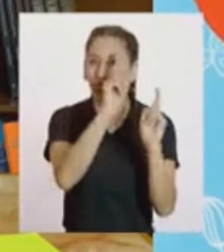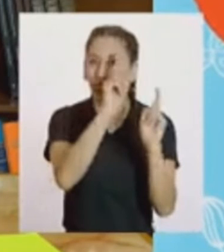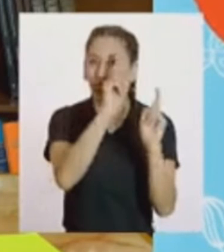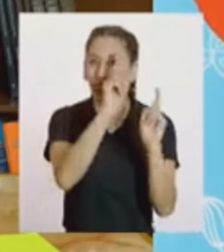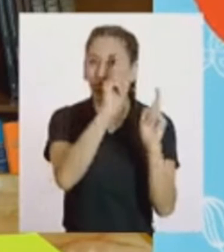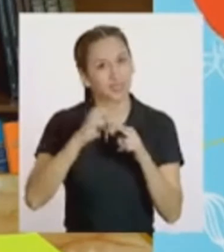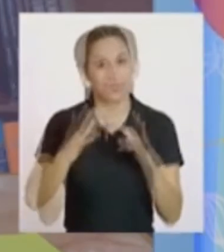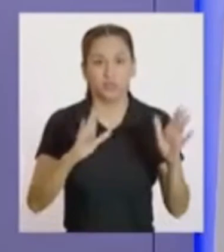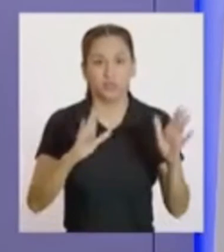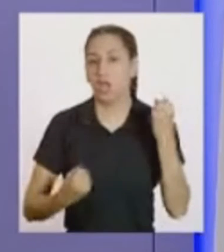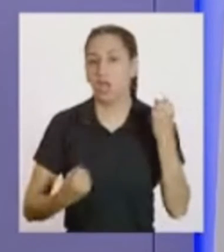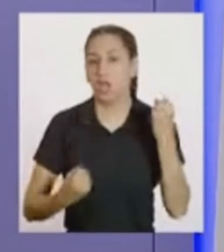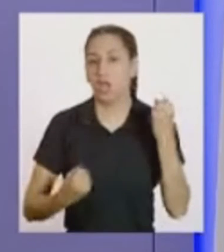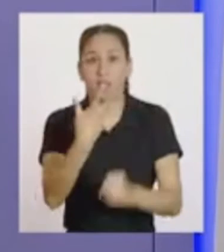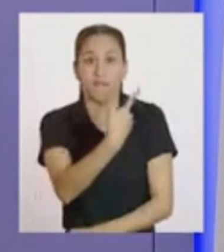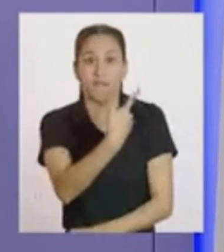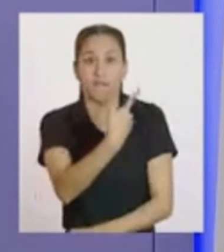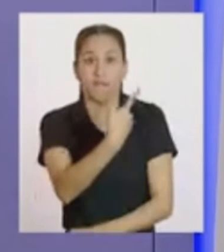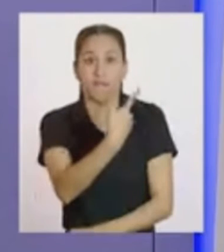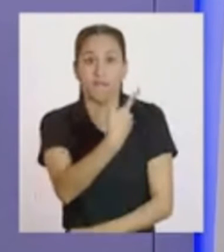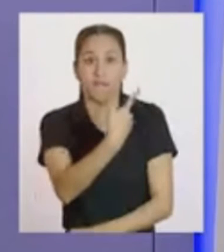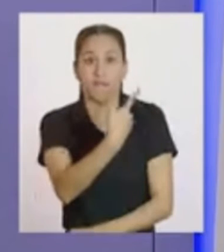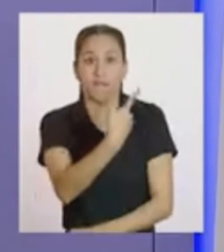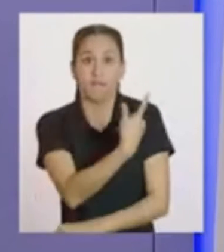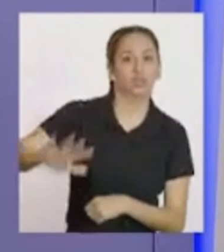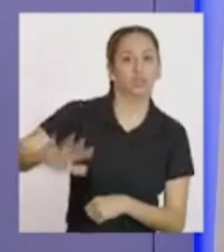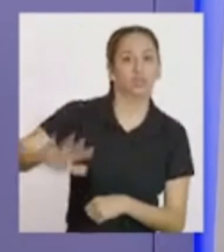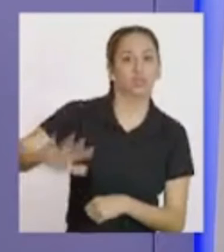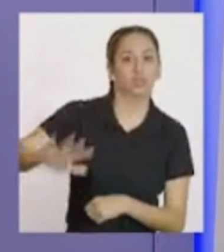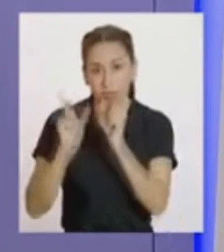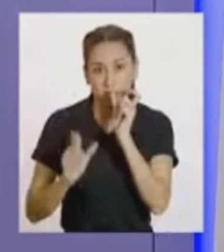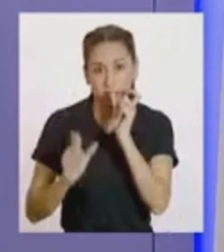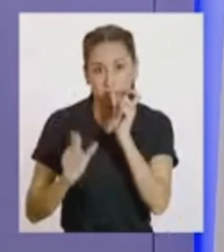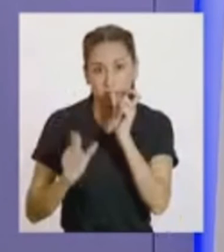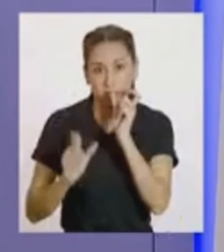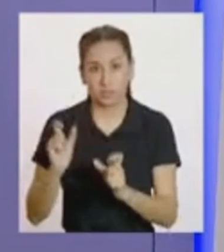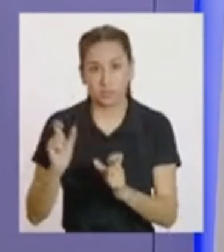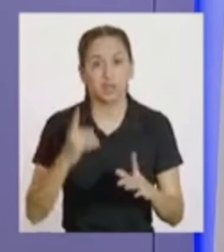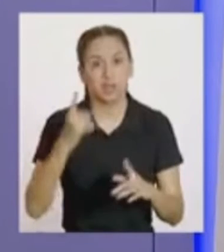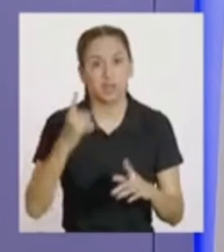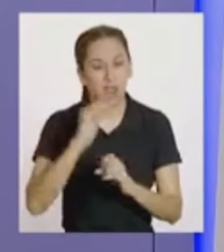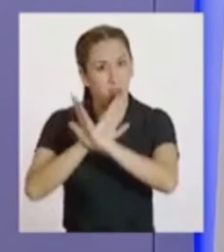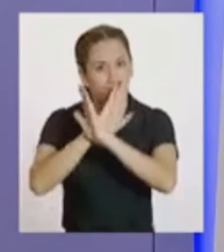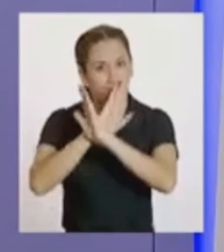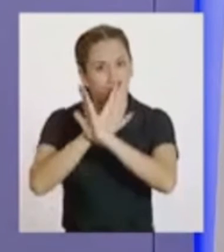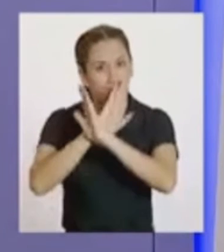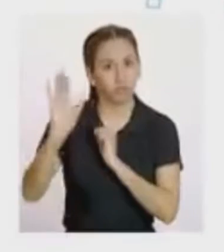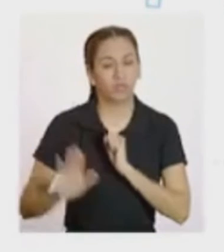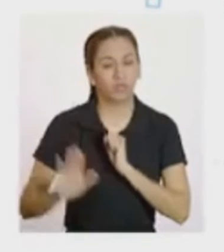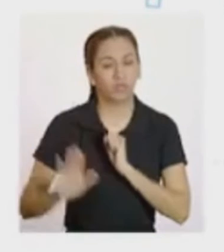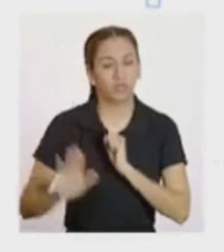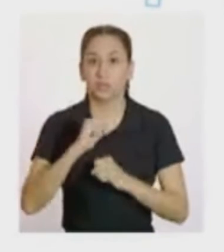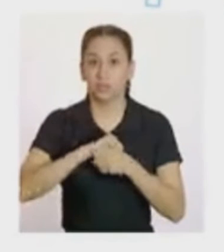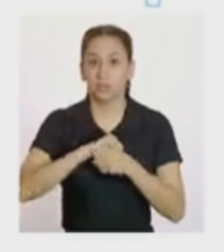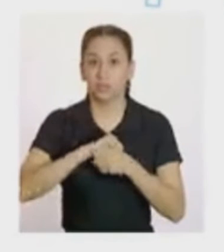con la importante labor de vacunar a todas y todos sus ciudadanos para protegerlos contra el COVID-19. ¿Cómo